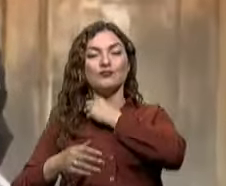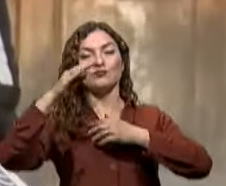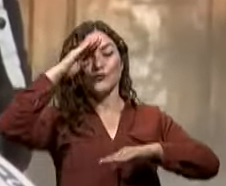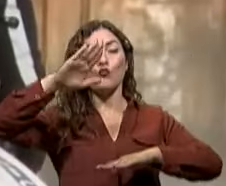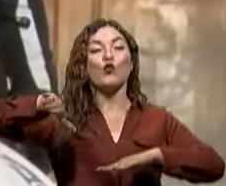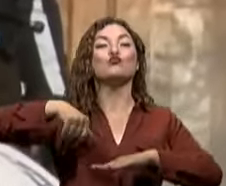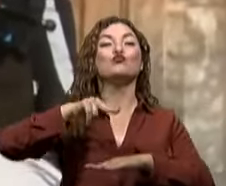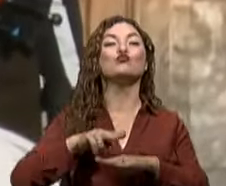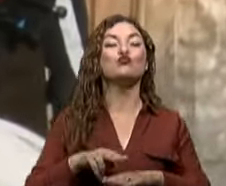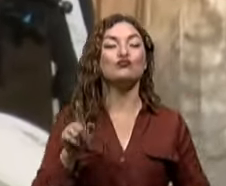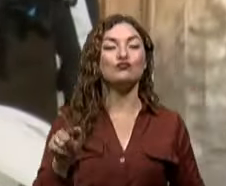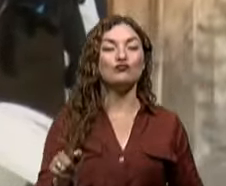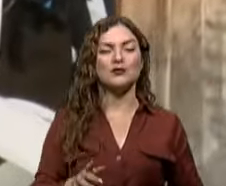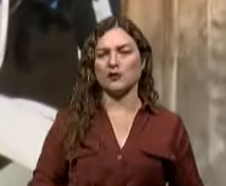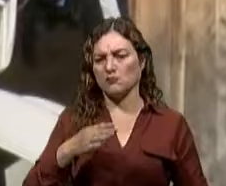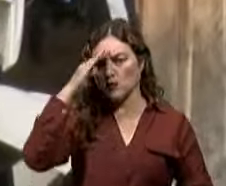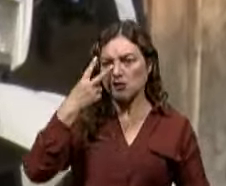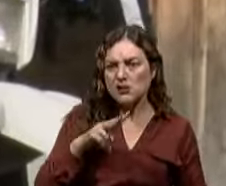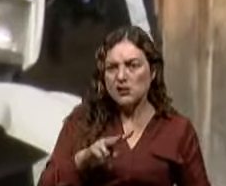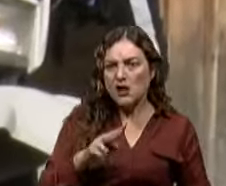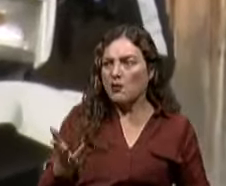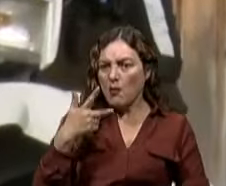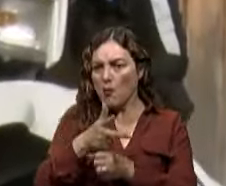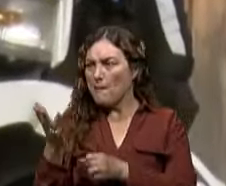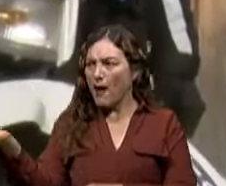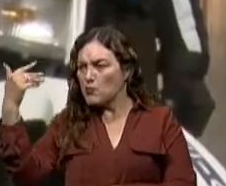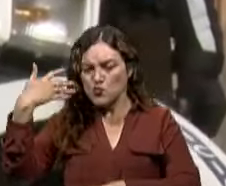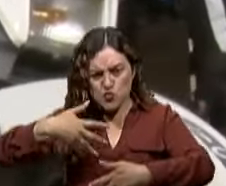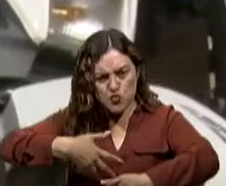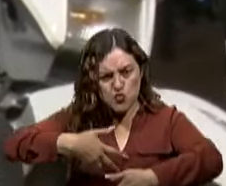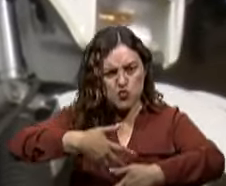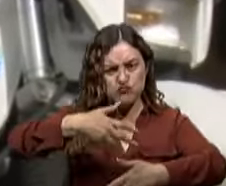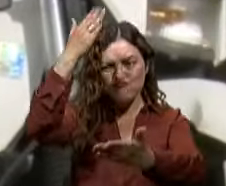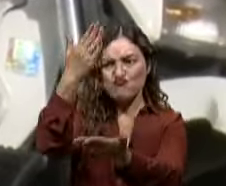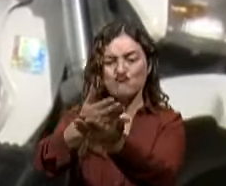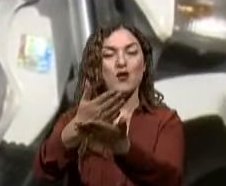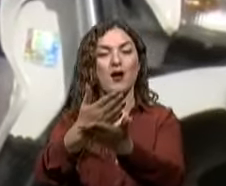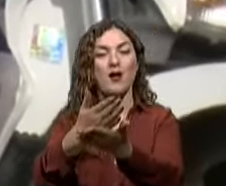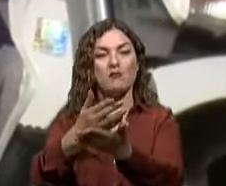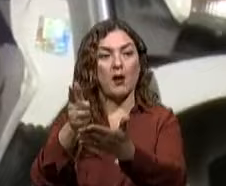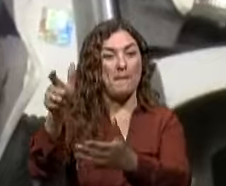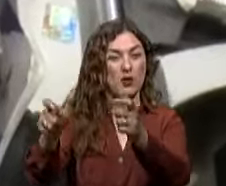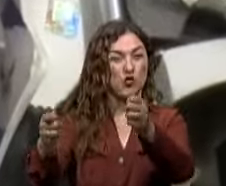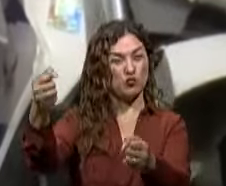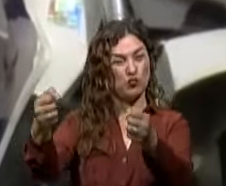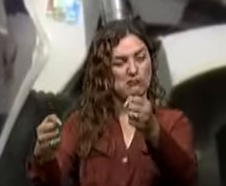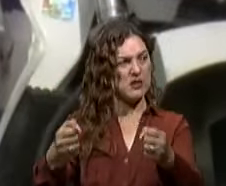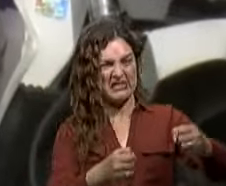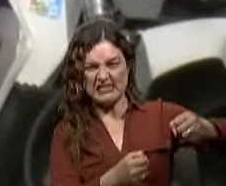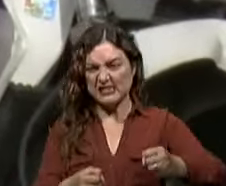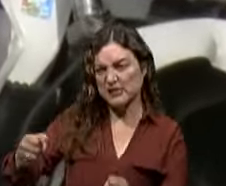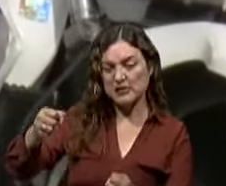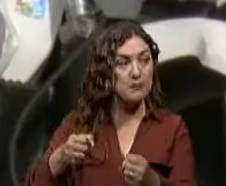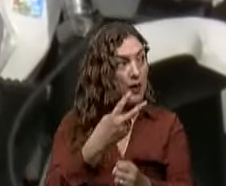Nacional permitió que lleguen y se impida este robo. Lógicamente los antisociales,